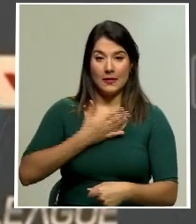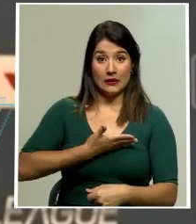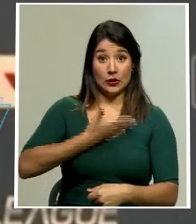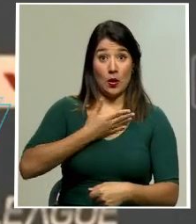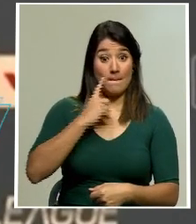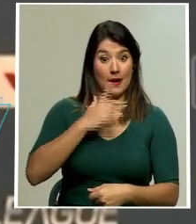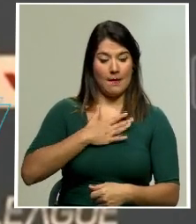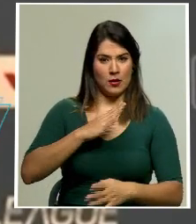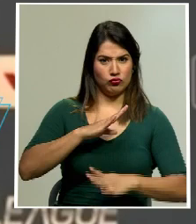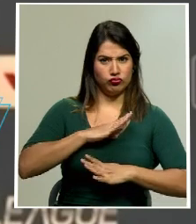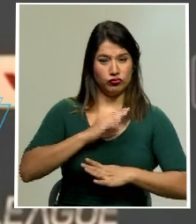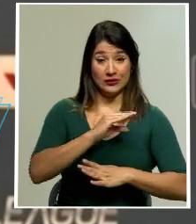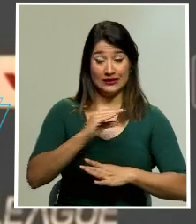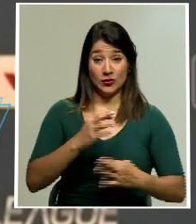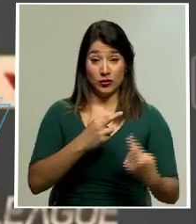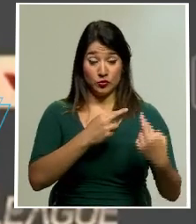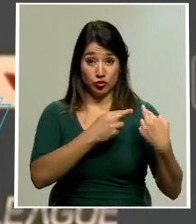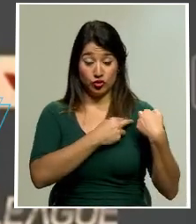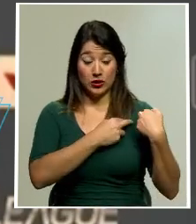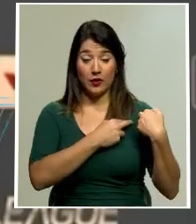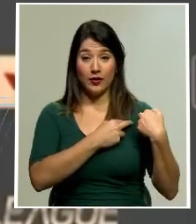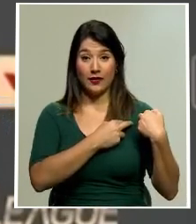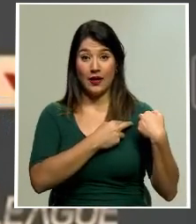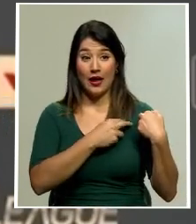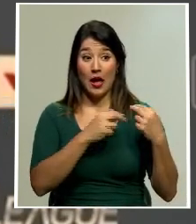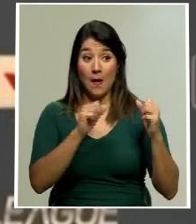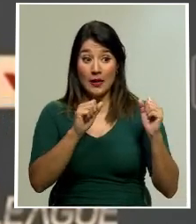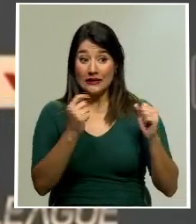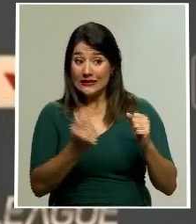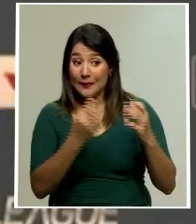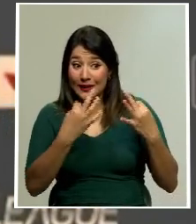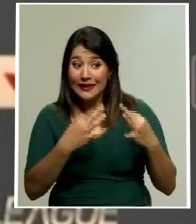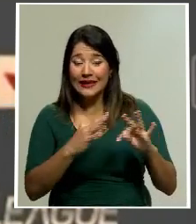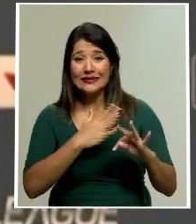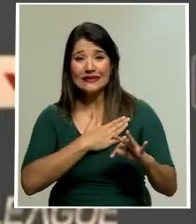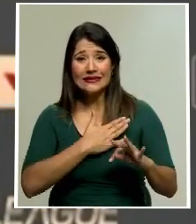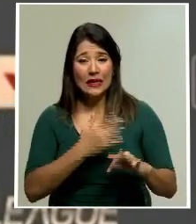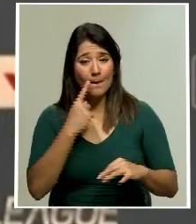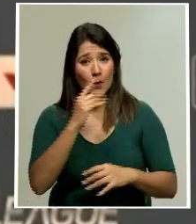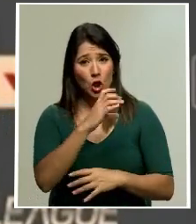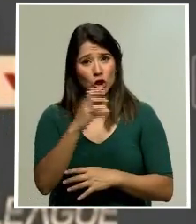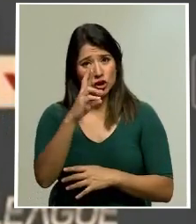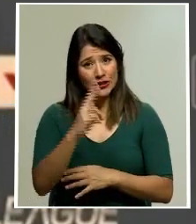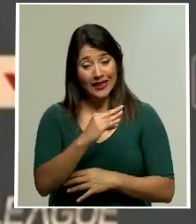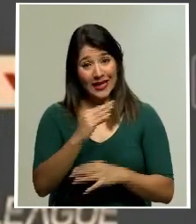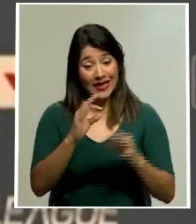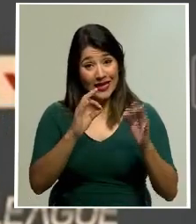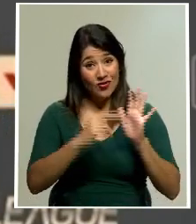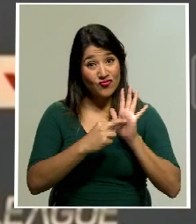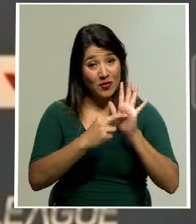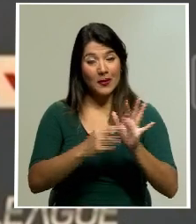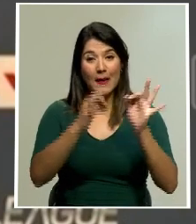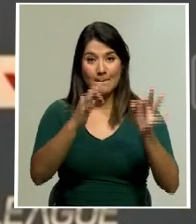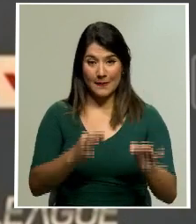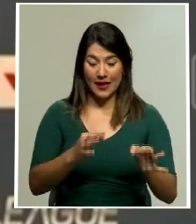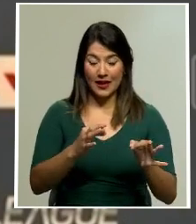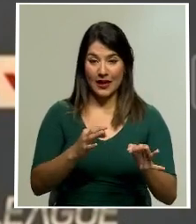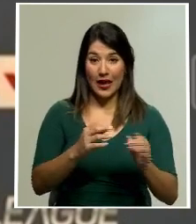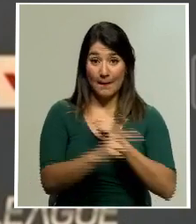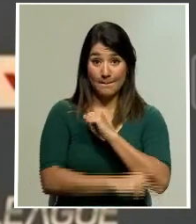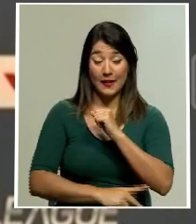satisfacción y una responsabilidad que es intentar dar siempre lo mejor por Costa Rica, dejar en alto el nombre del país a nivel de